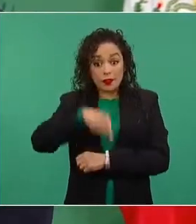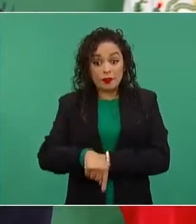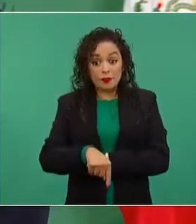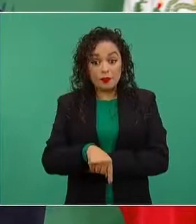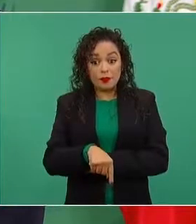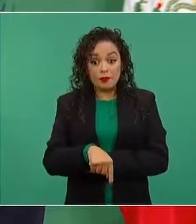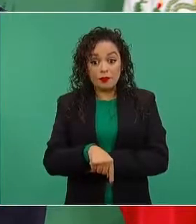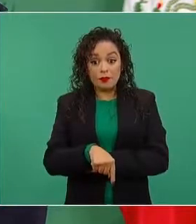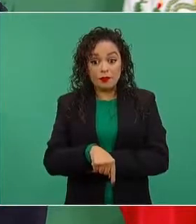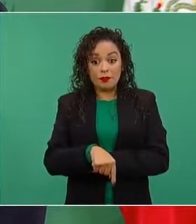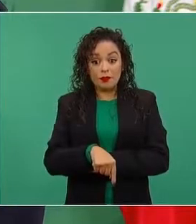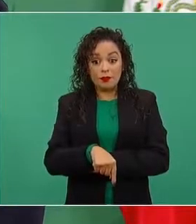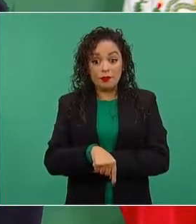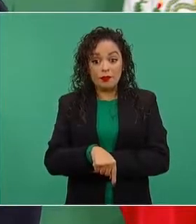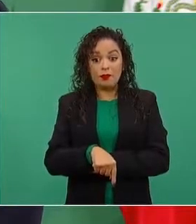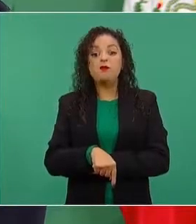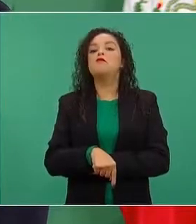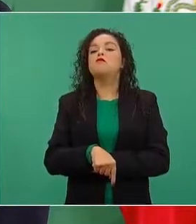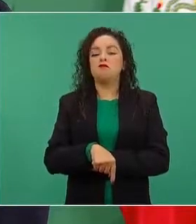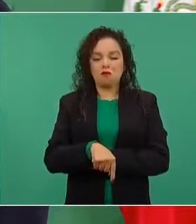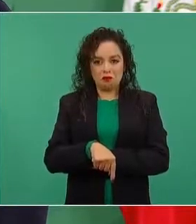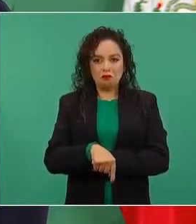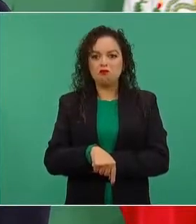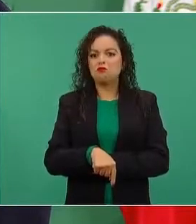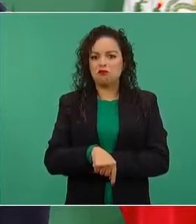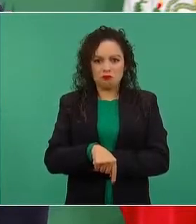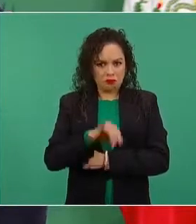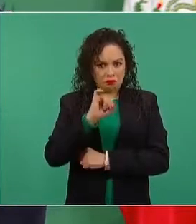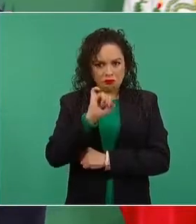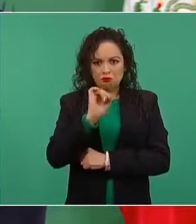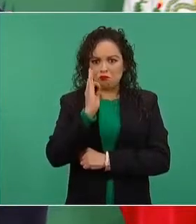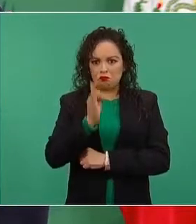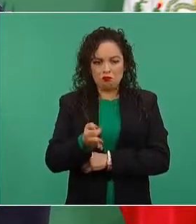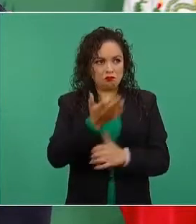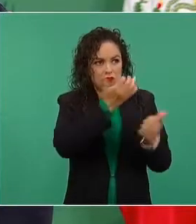que están en condiciones, los traemos,